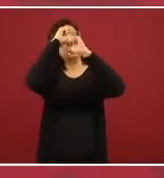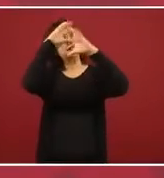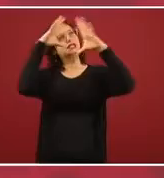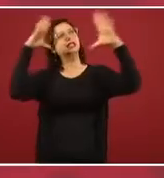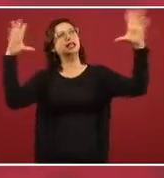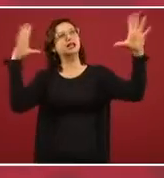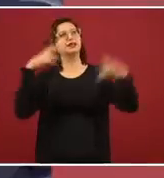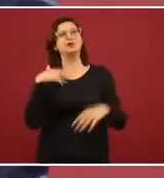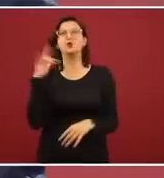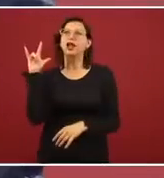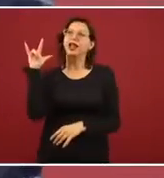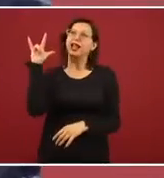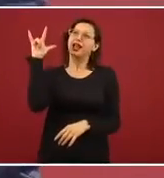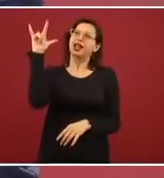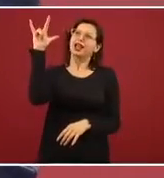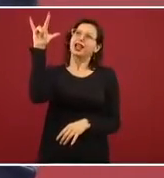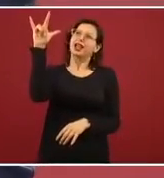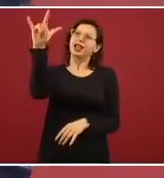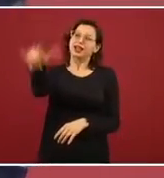en vuelo.